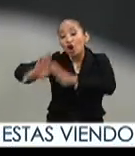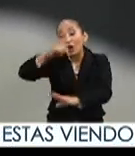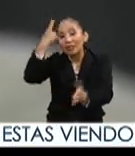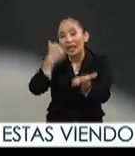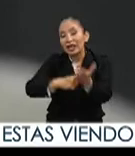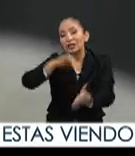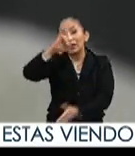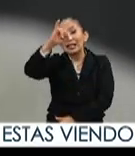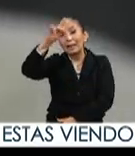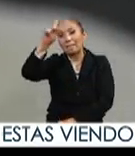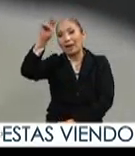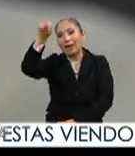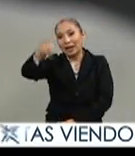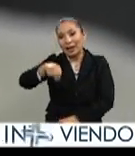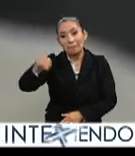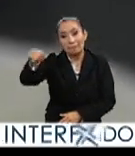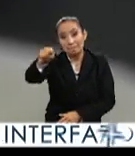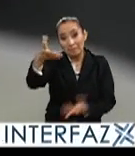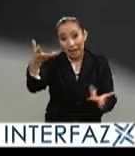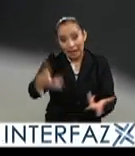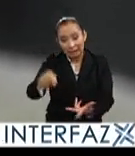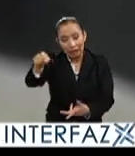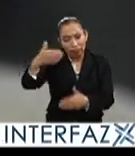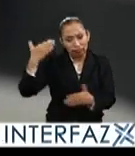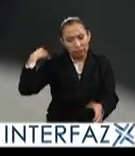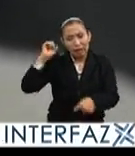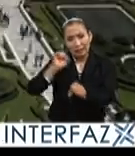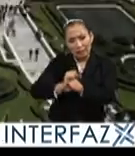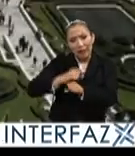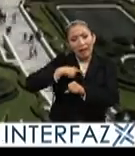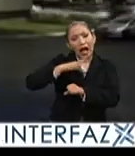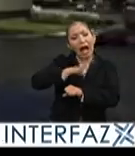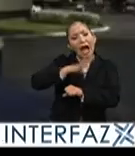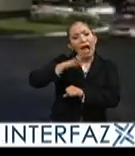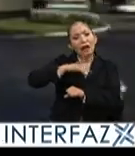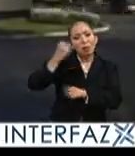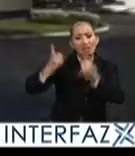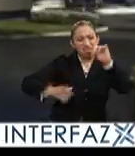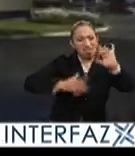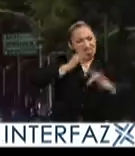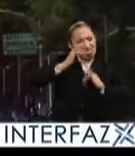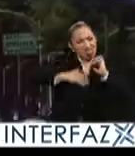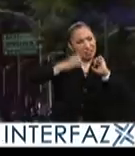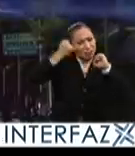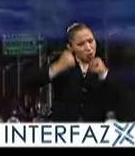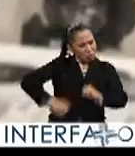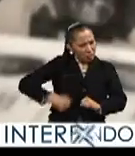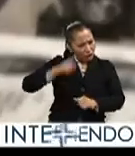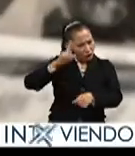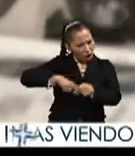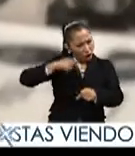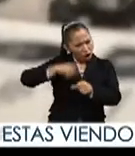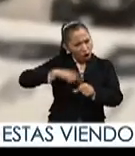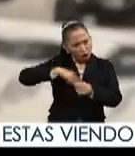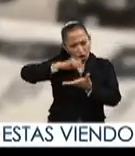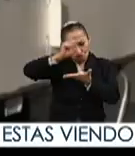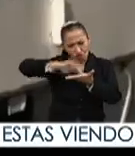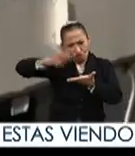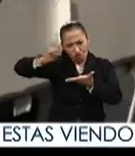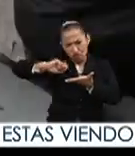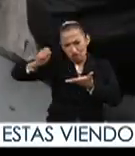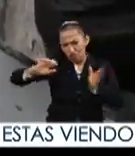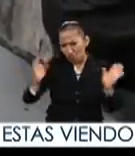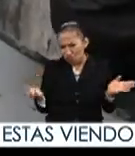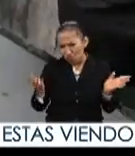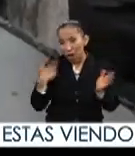del Instituto Politécnico Nacional. En las últimas semanas han surgido cuestionamientos sobre la seguridad de los crayones y la tinta.